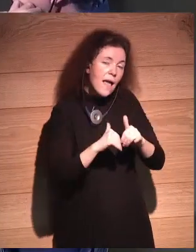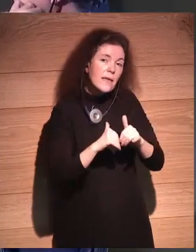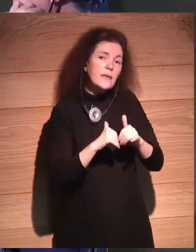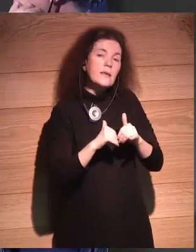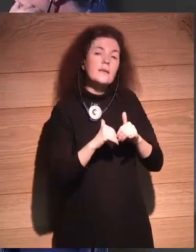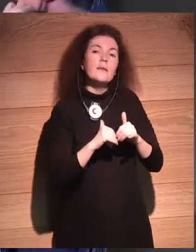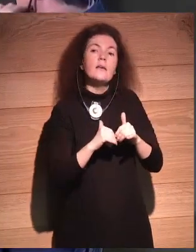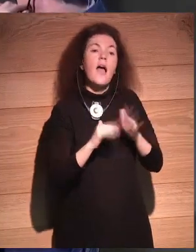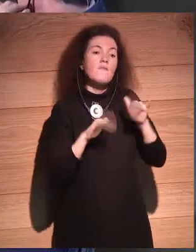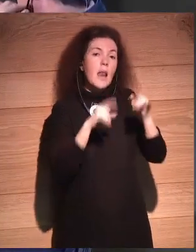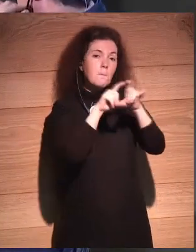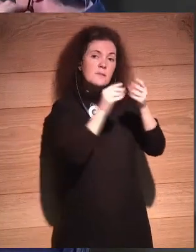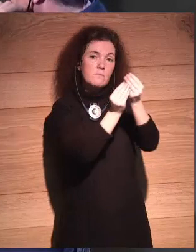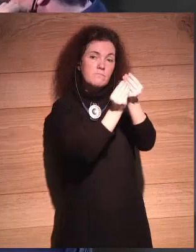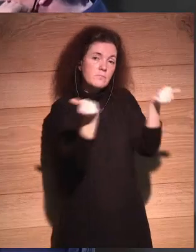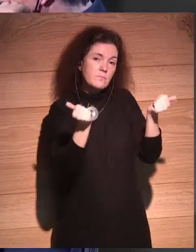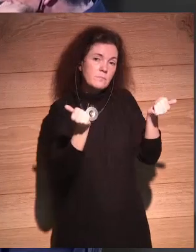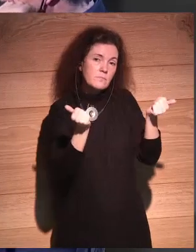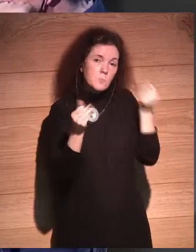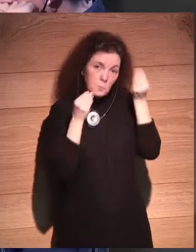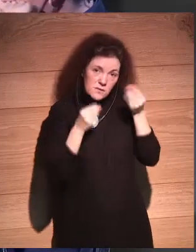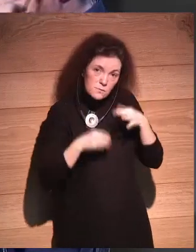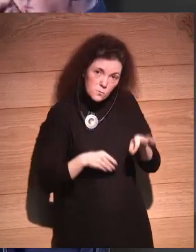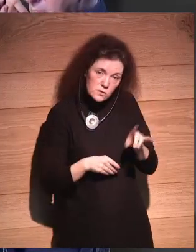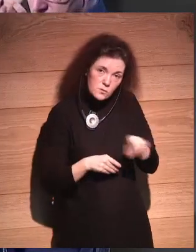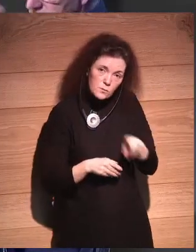que desaparezcan.